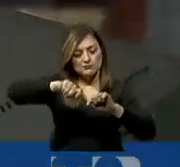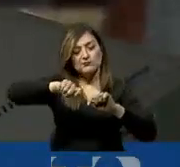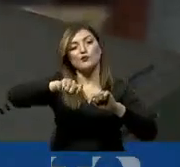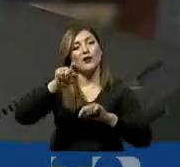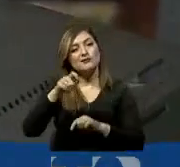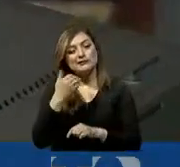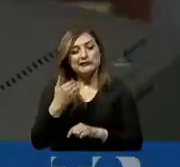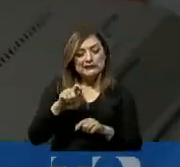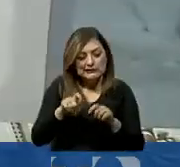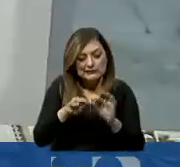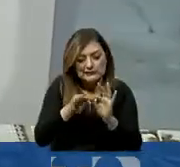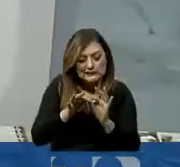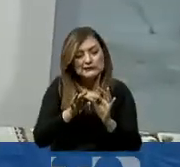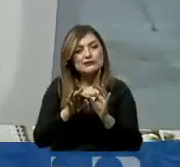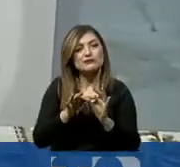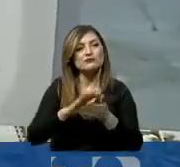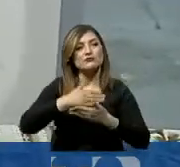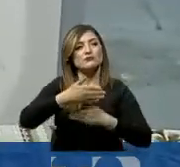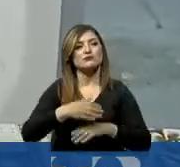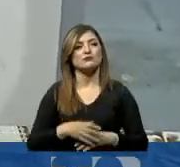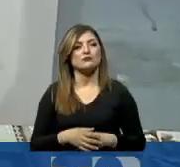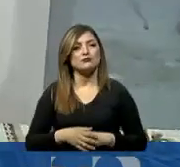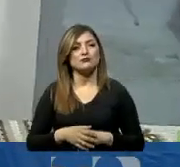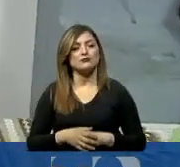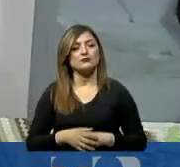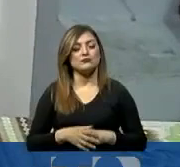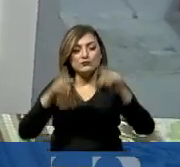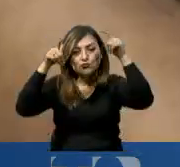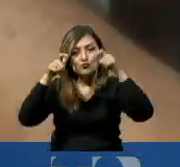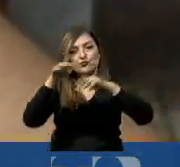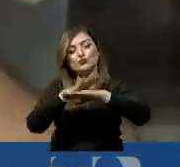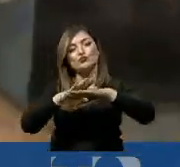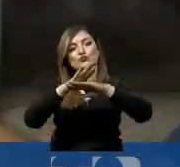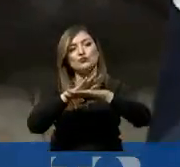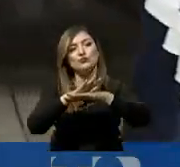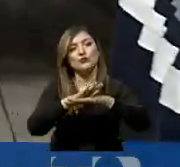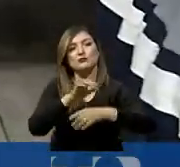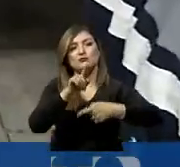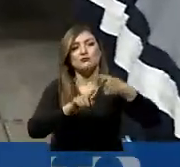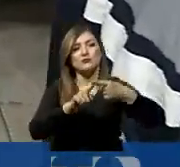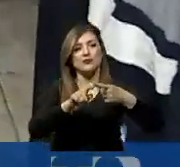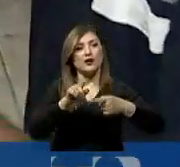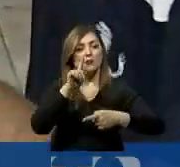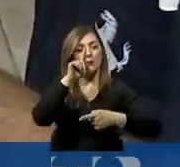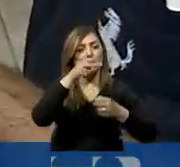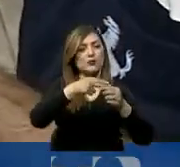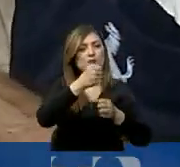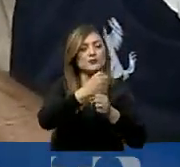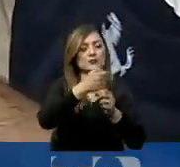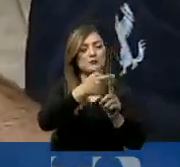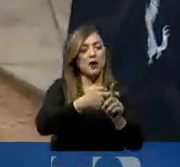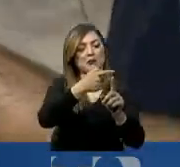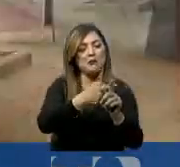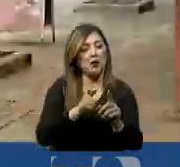la necesidad de juntar algo de dinero para subsistir. Y es que desde que se graduó de bachiller, no ha podido encontrar un empleo formal. He